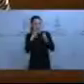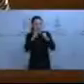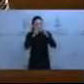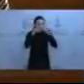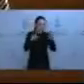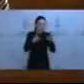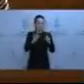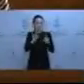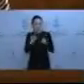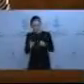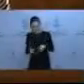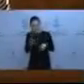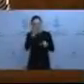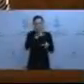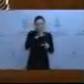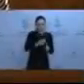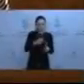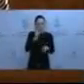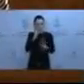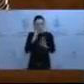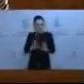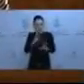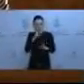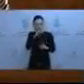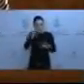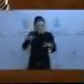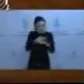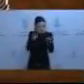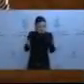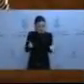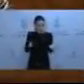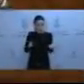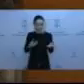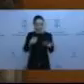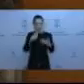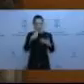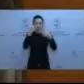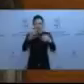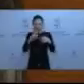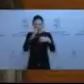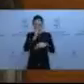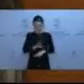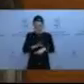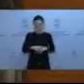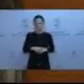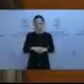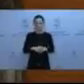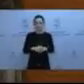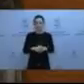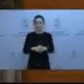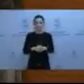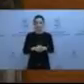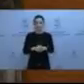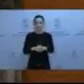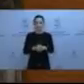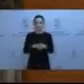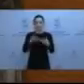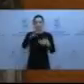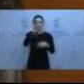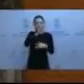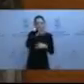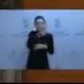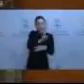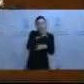señor Fernández, muy curioso para todos, se lo puedo asegurar, para todos. Bien, bien. Tuve la curiosidad de